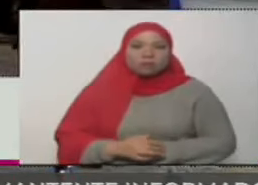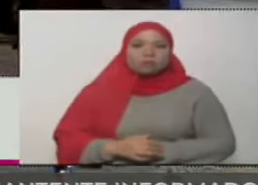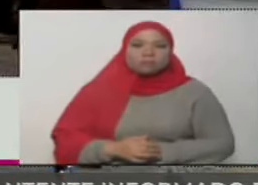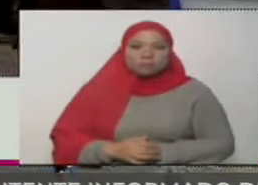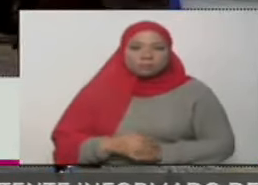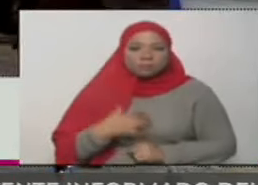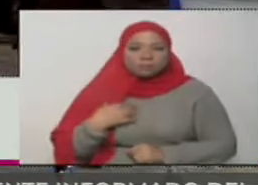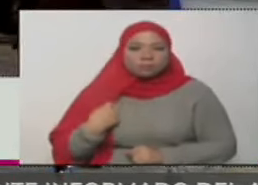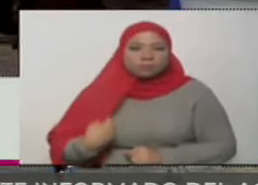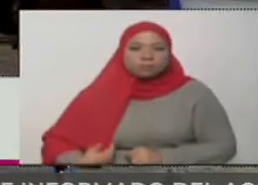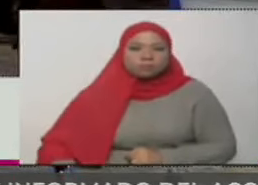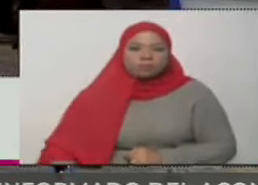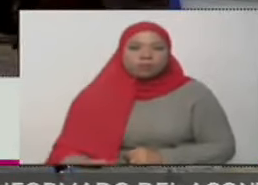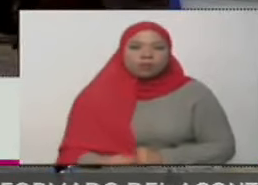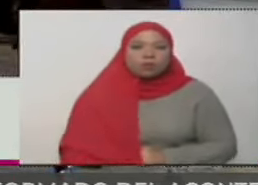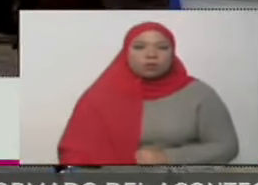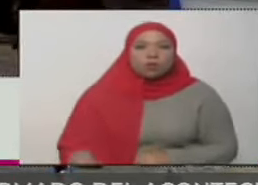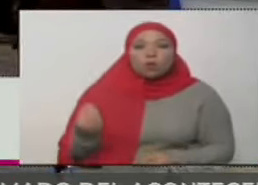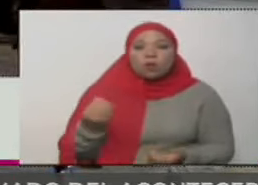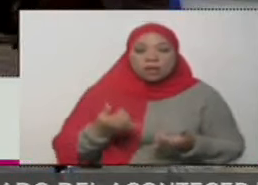Nosotros somos la creación divina.